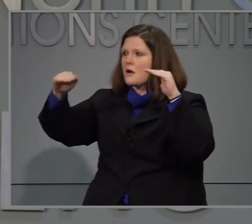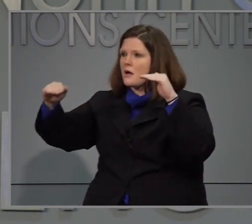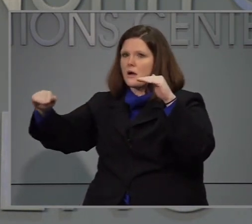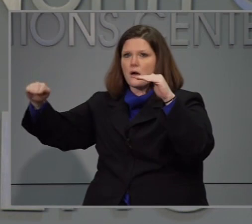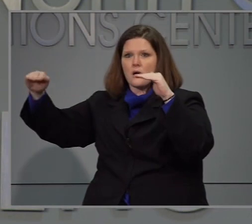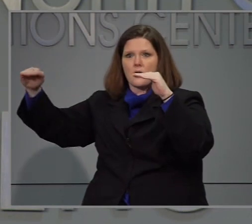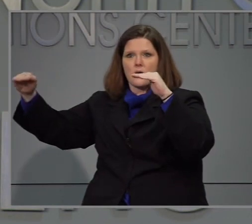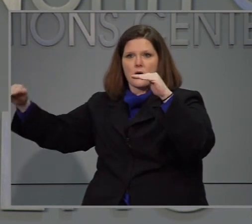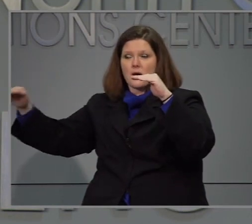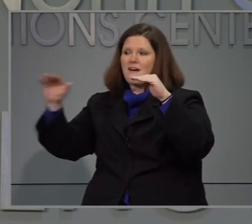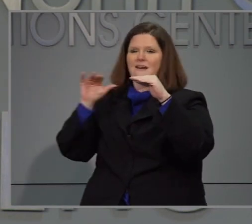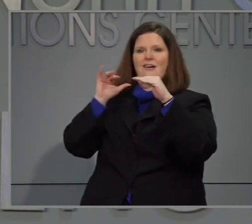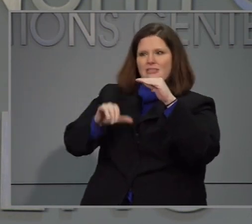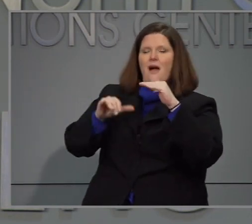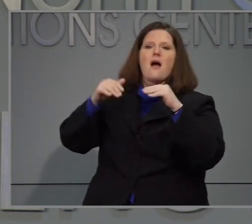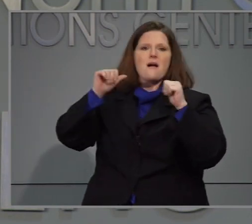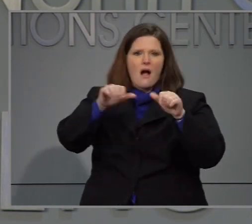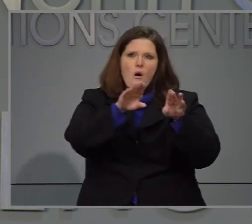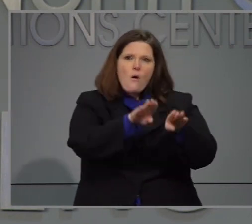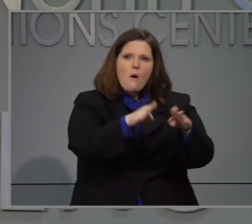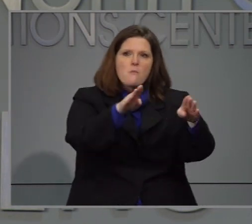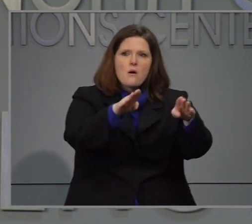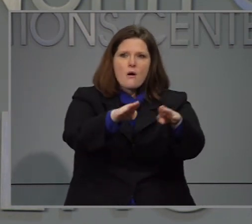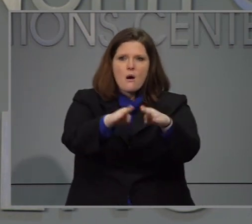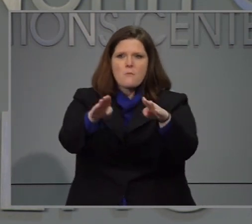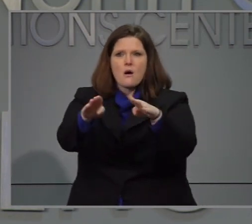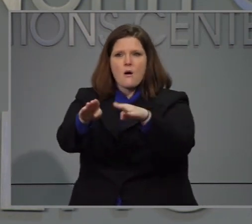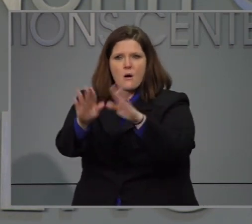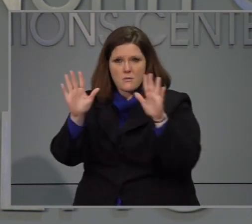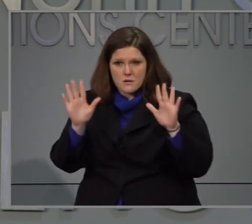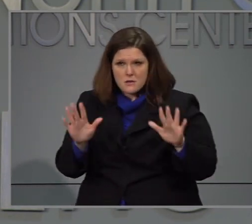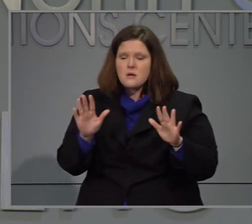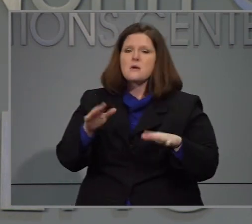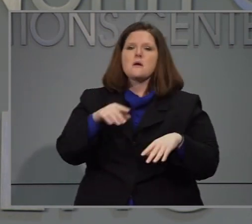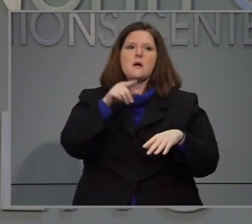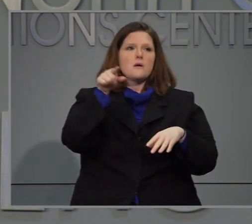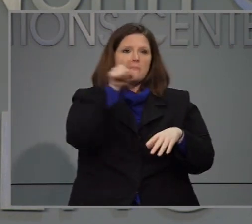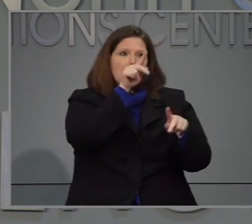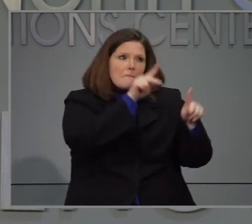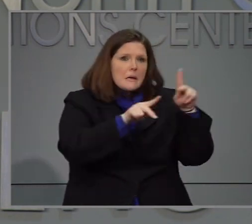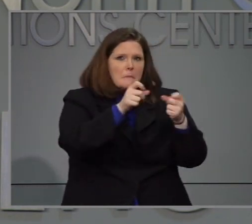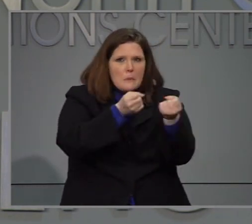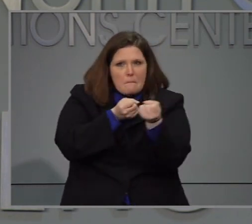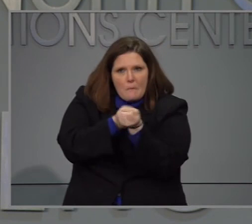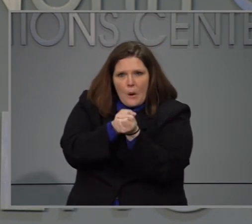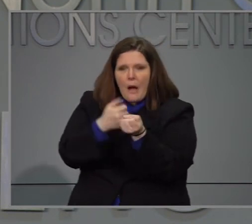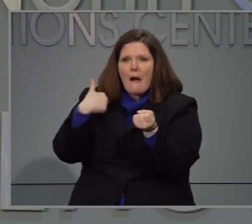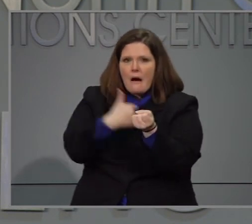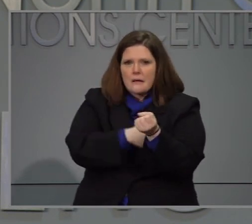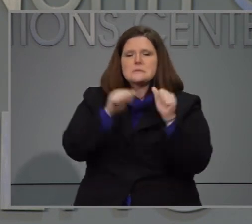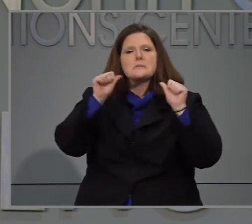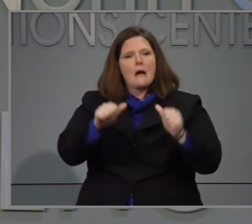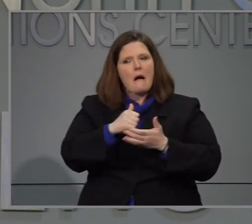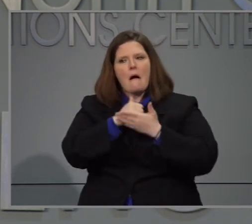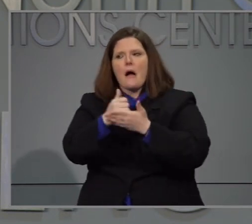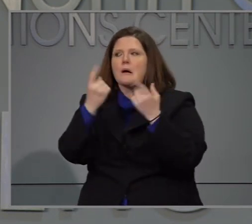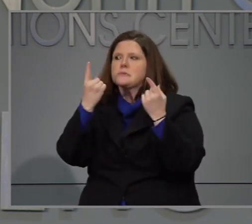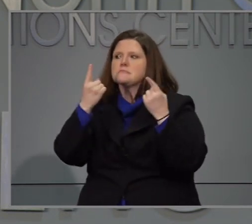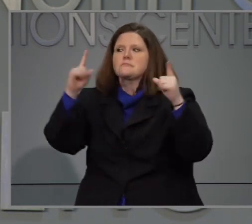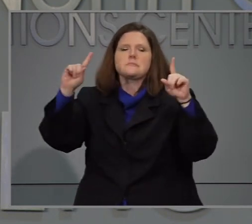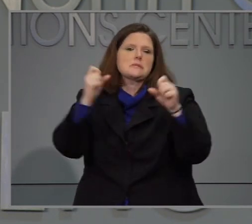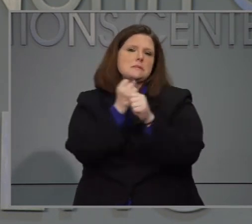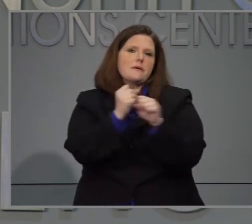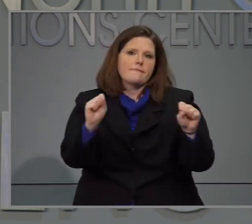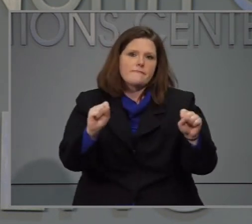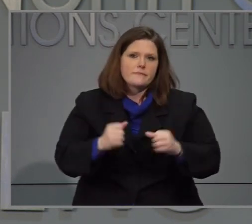manera positiva reiniciar la economía, y que todos nos apoyen con esto para hacerlo de manera segura. Gracias. La